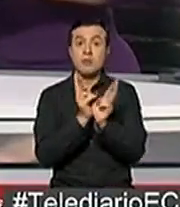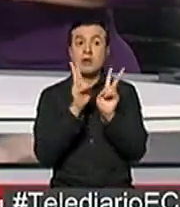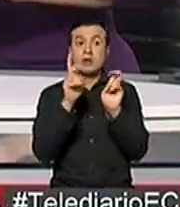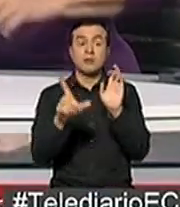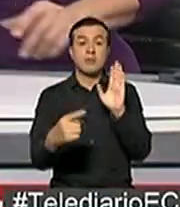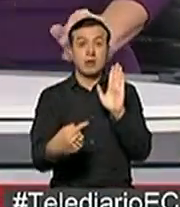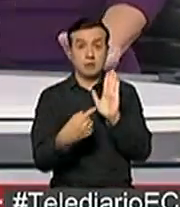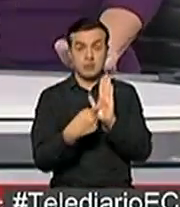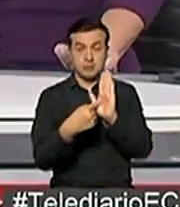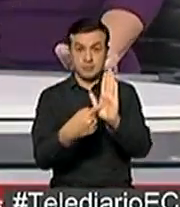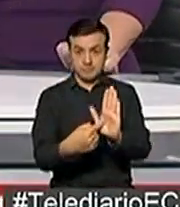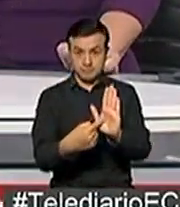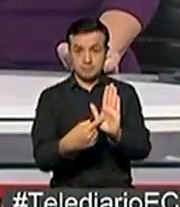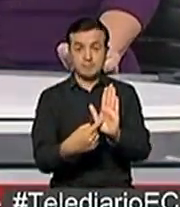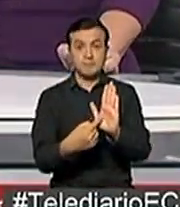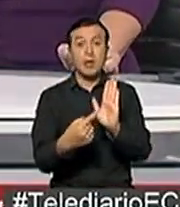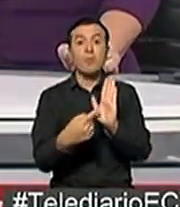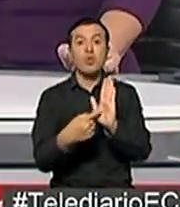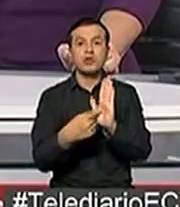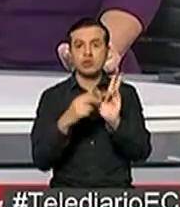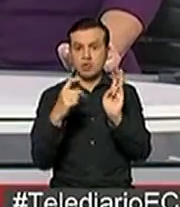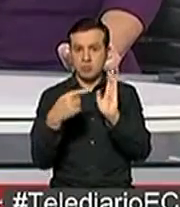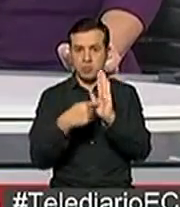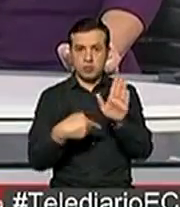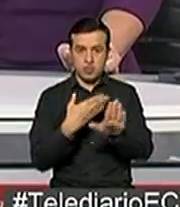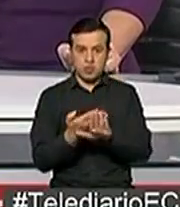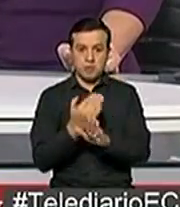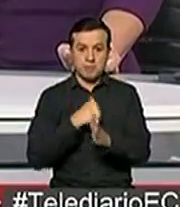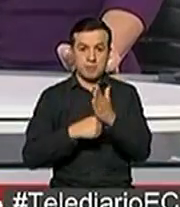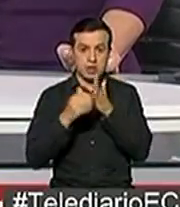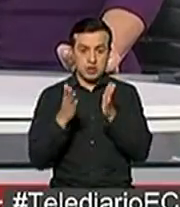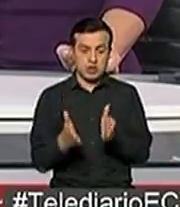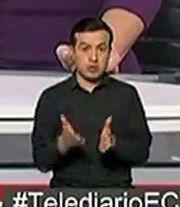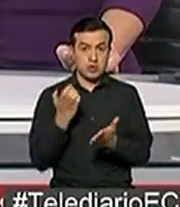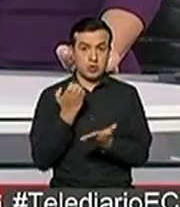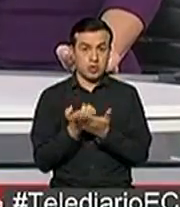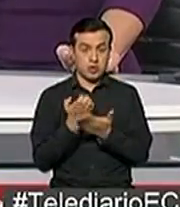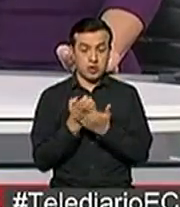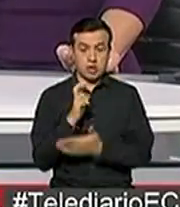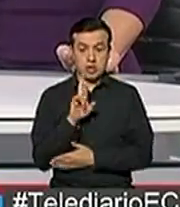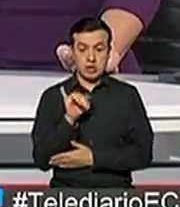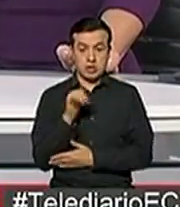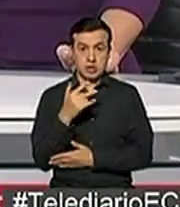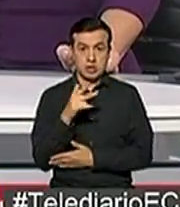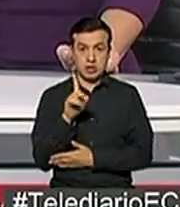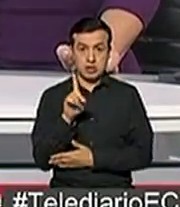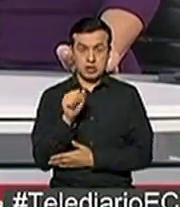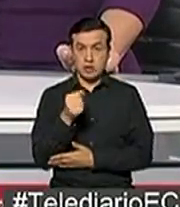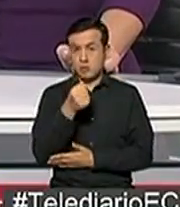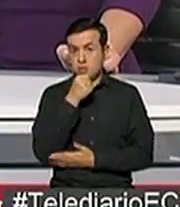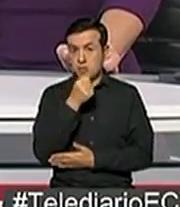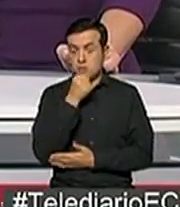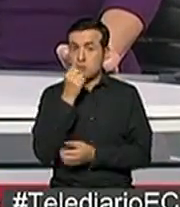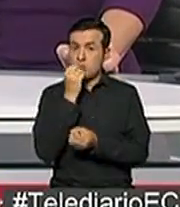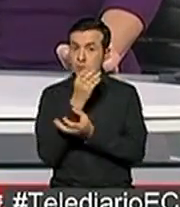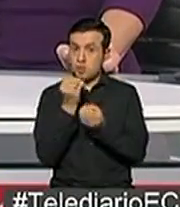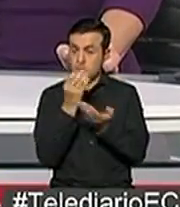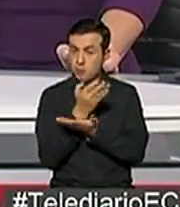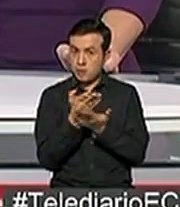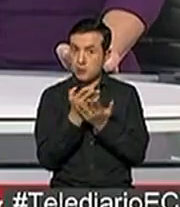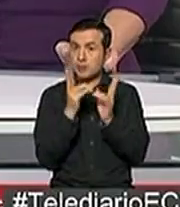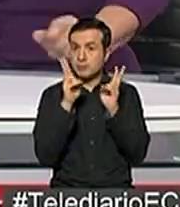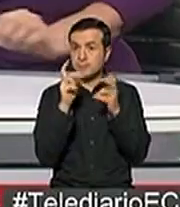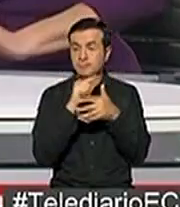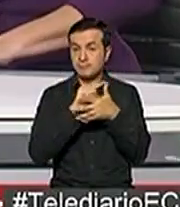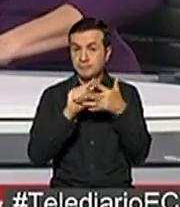tributaria está previsto que en el lugar el ministro de economía y finanzas richard martínez ofrezca una rueda de prensa para ampliar